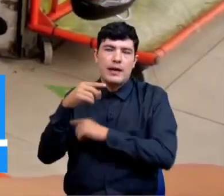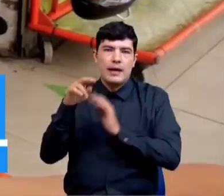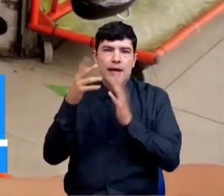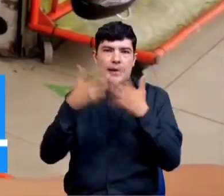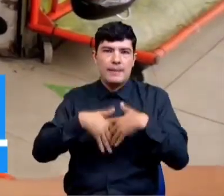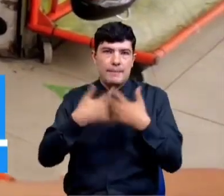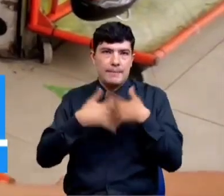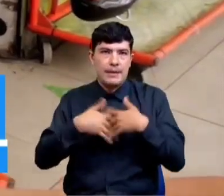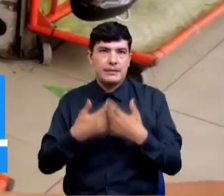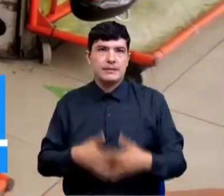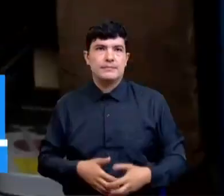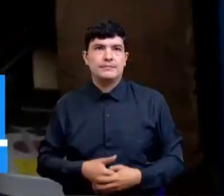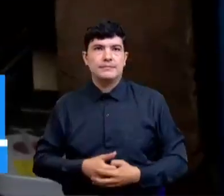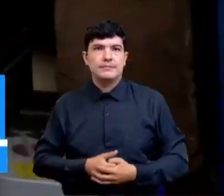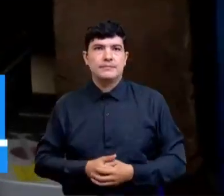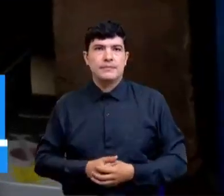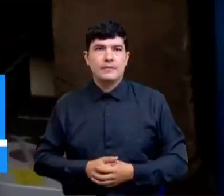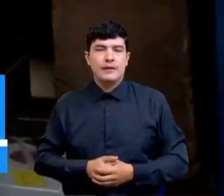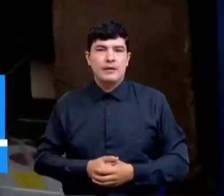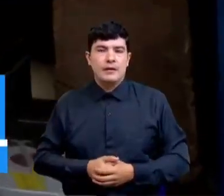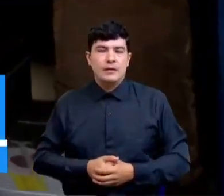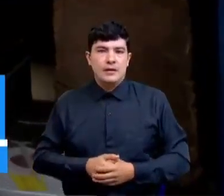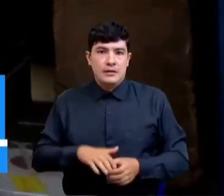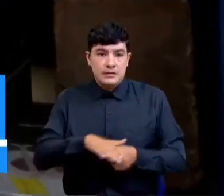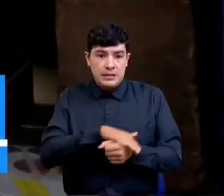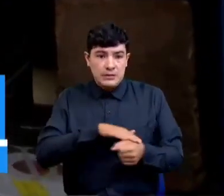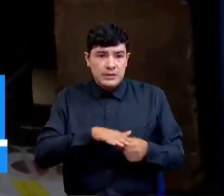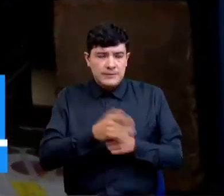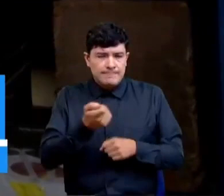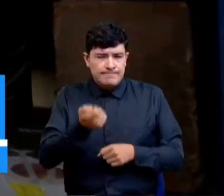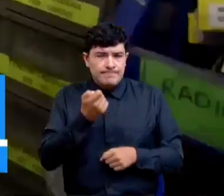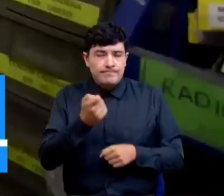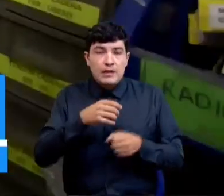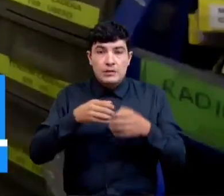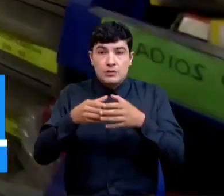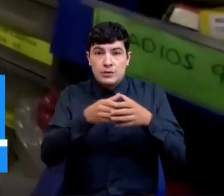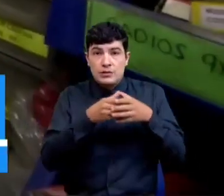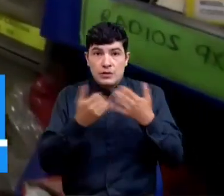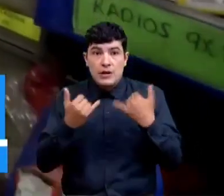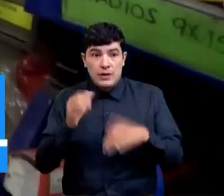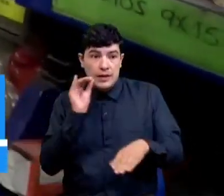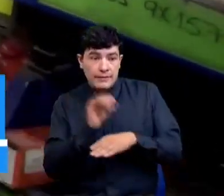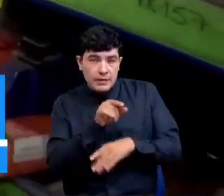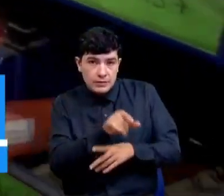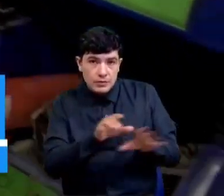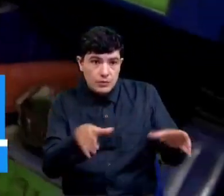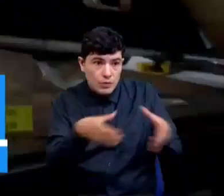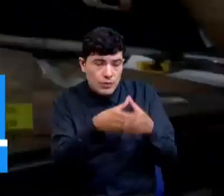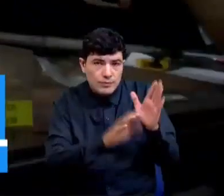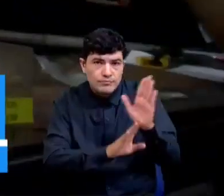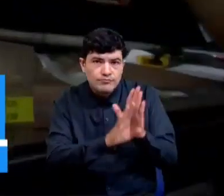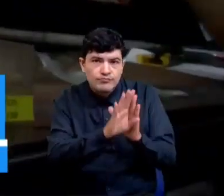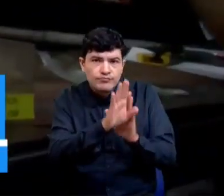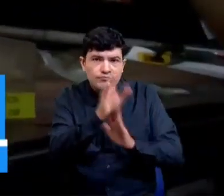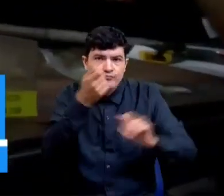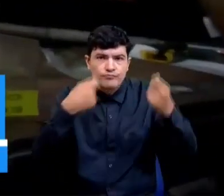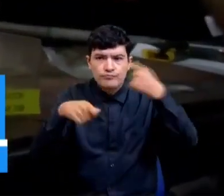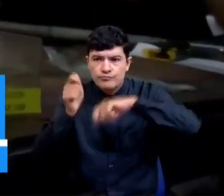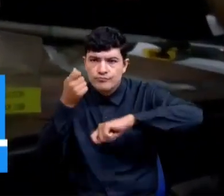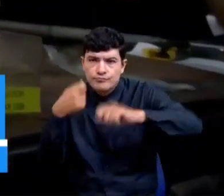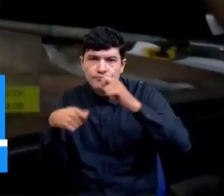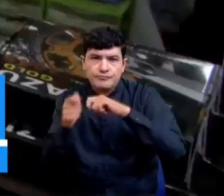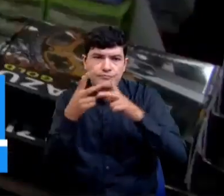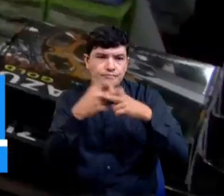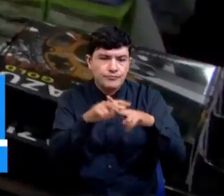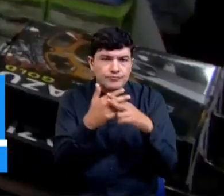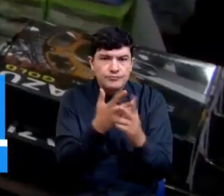comercializa estos productos. A pesar de la situación, la asociación indicó que este gremio ha tenido un crecimiento en la comercialización de